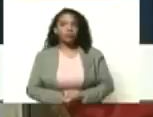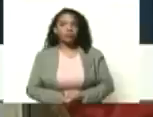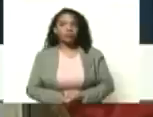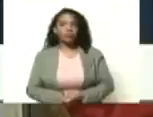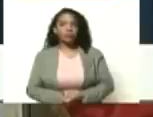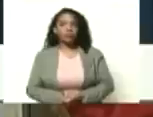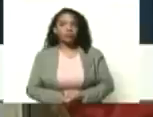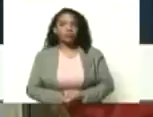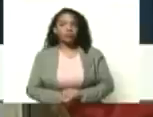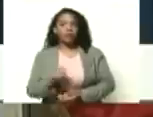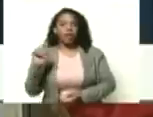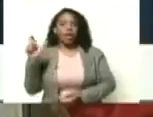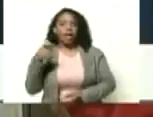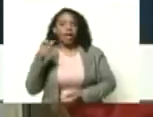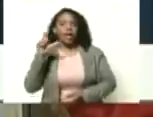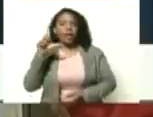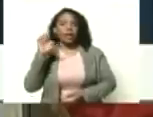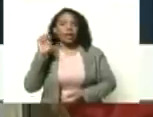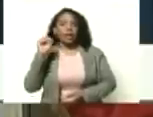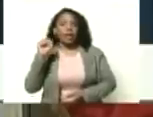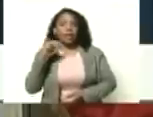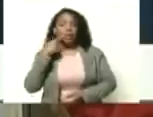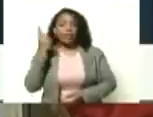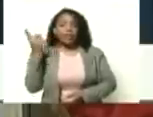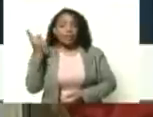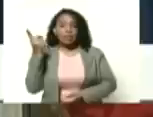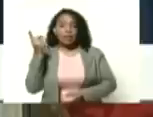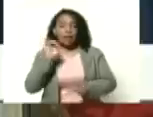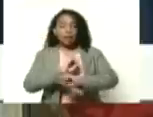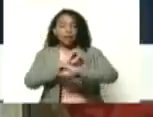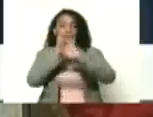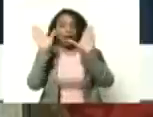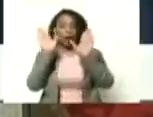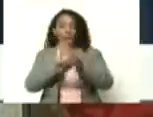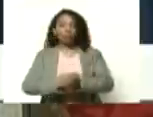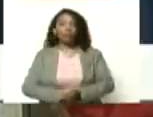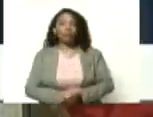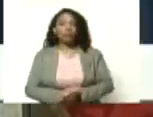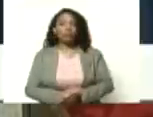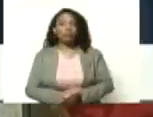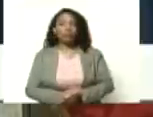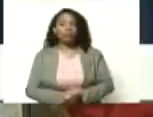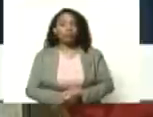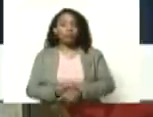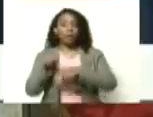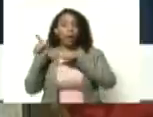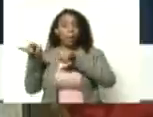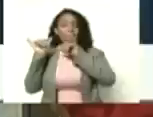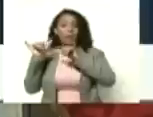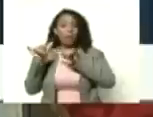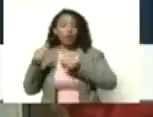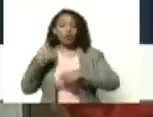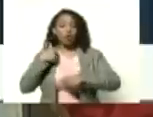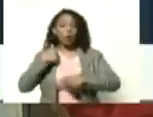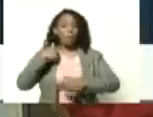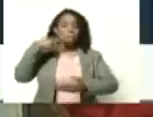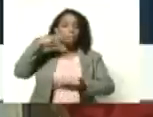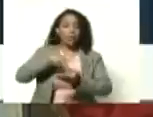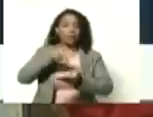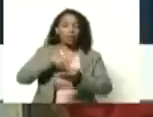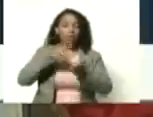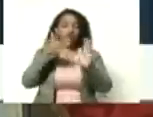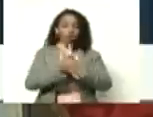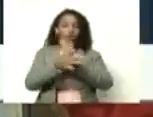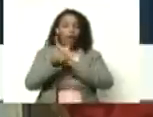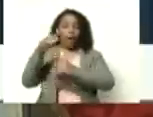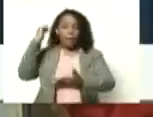en castellano admite en su relación el mismo haber participado del